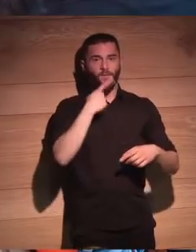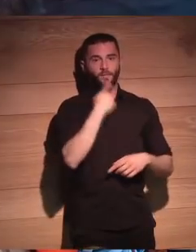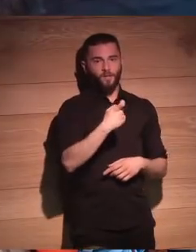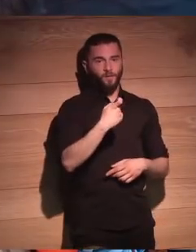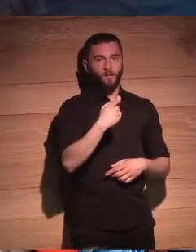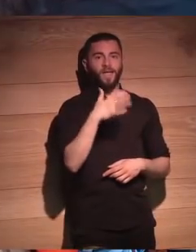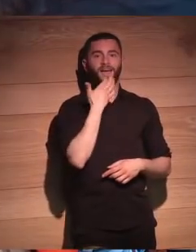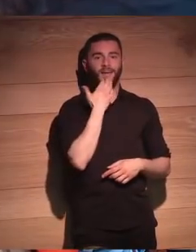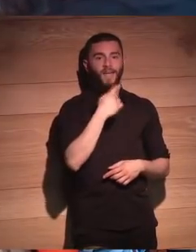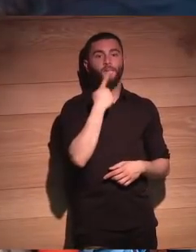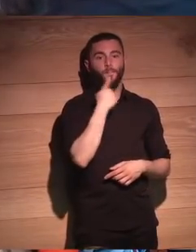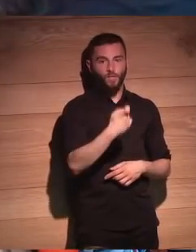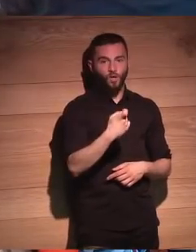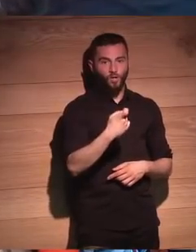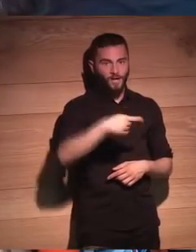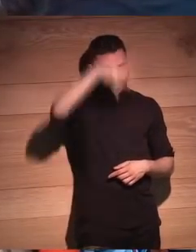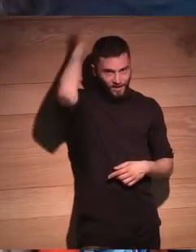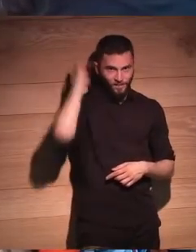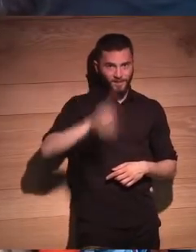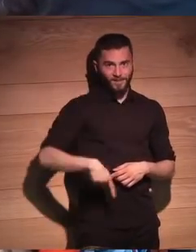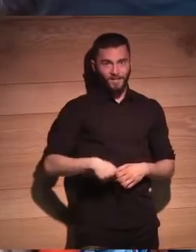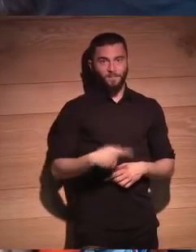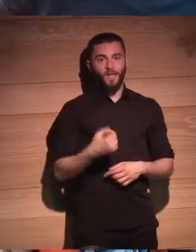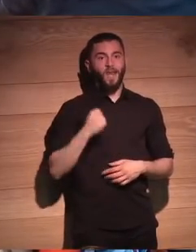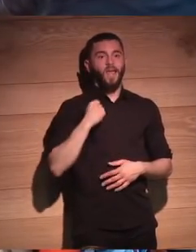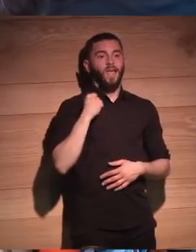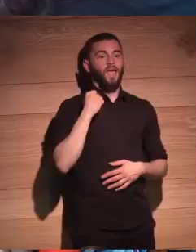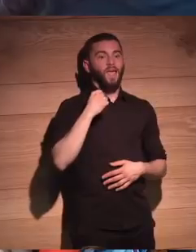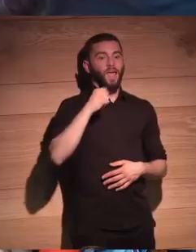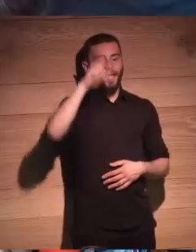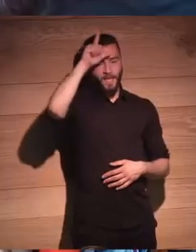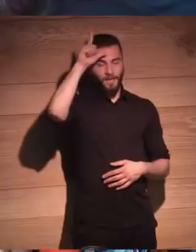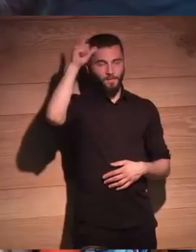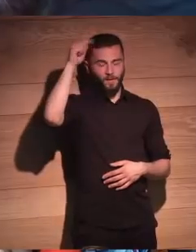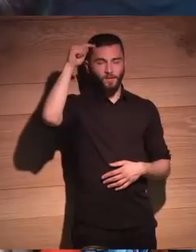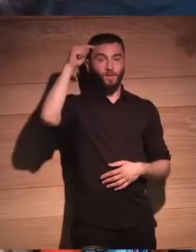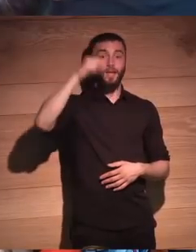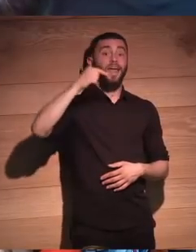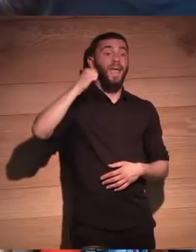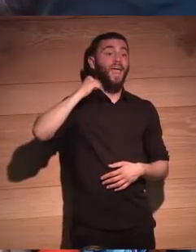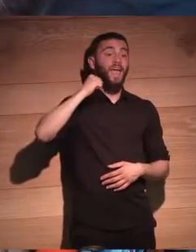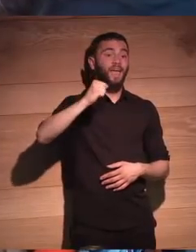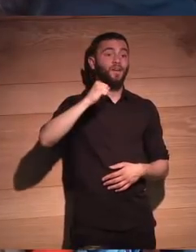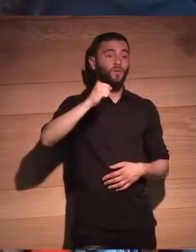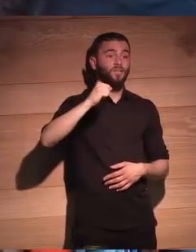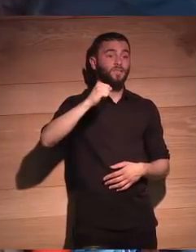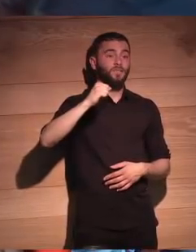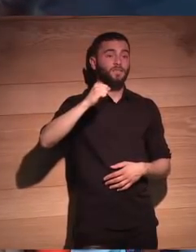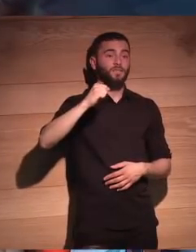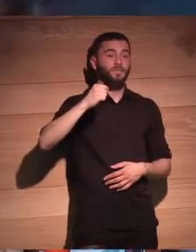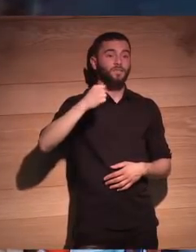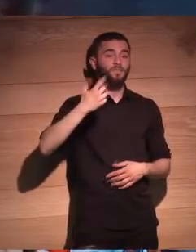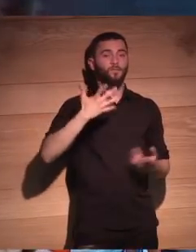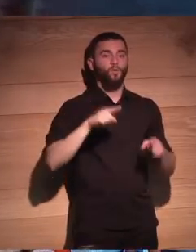mitología germánica también, que tiene importancia. No solo en héroes absolutamente germánicos como Thor, sino en general en esa especie como